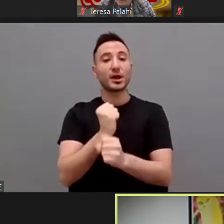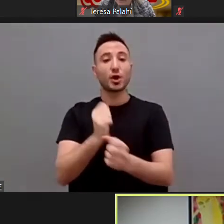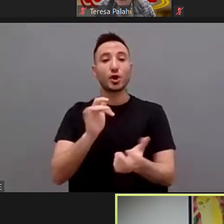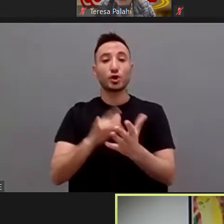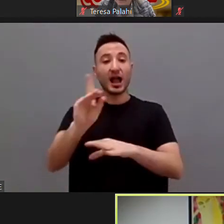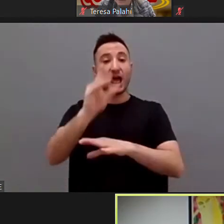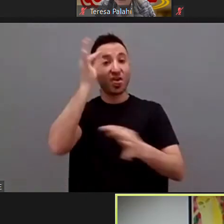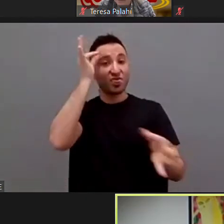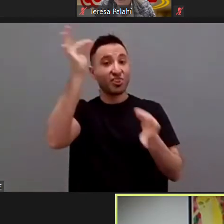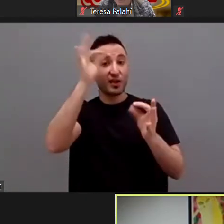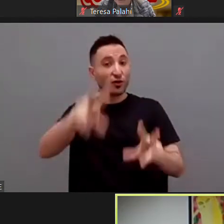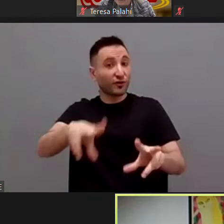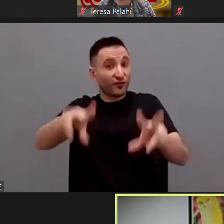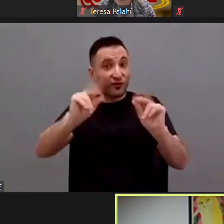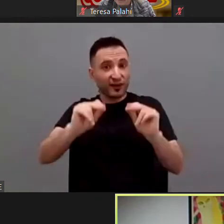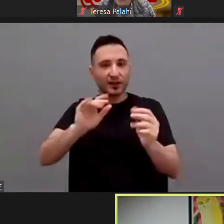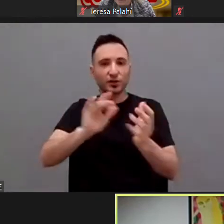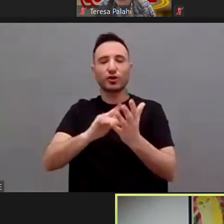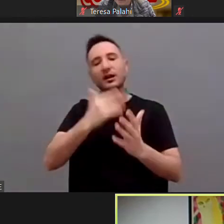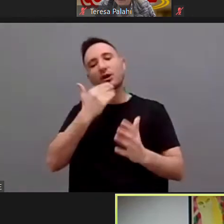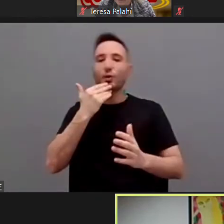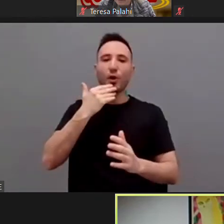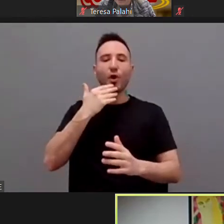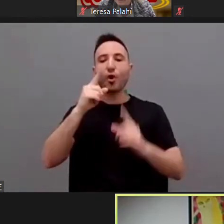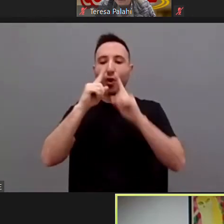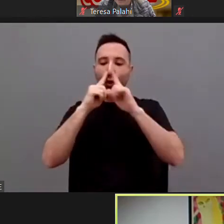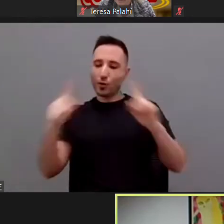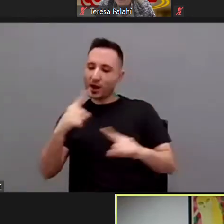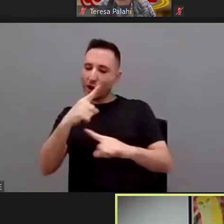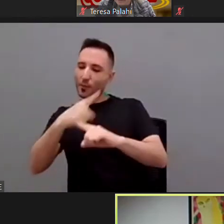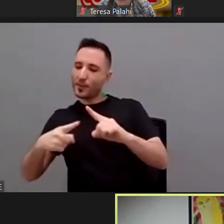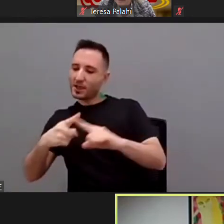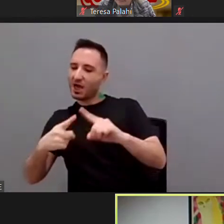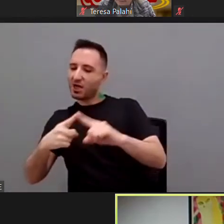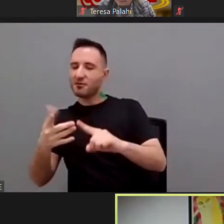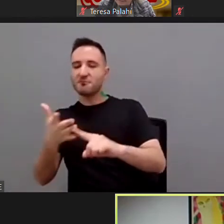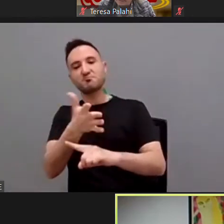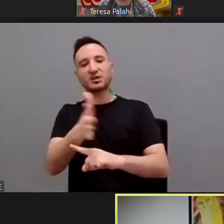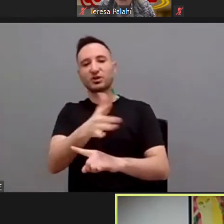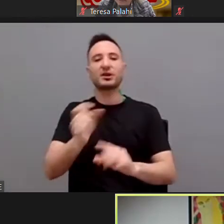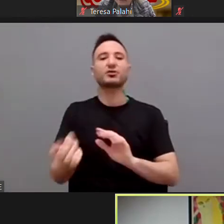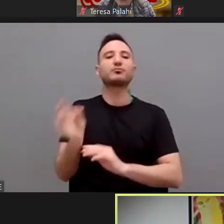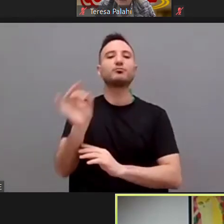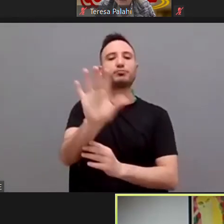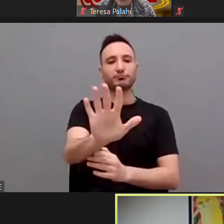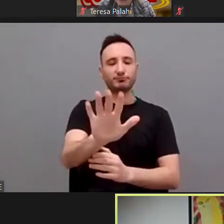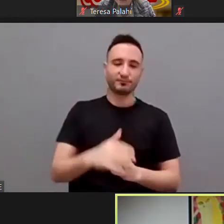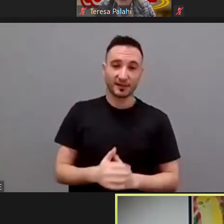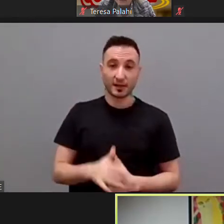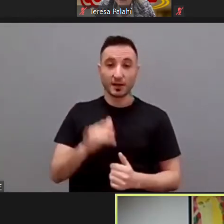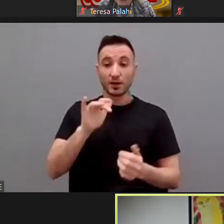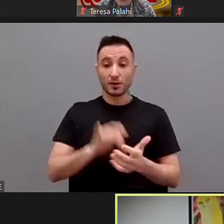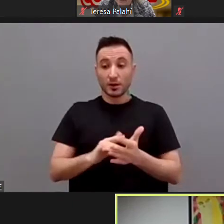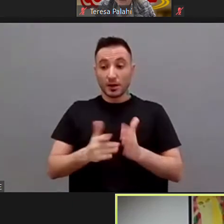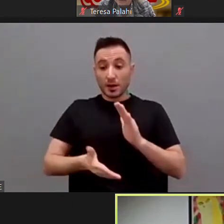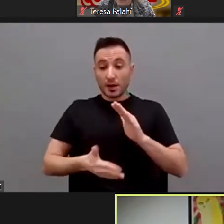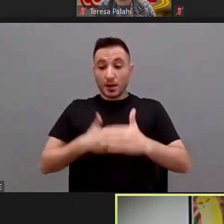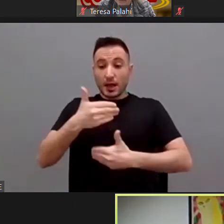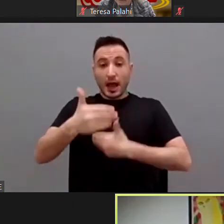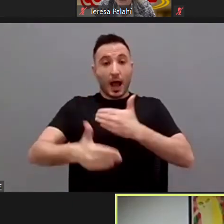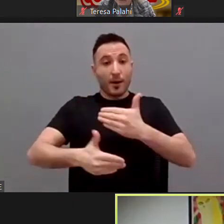del año siguiente, ¿no? Los avances que poco a poco hemos podido tener en las tasas de empleo